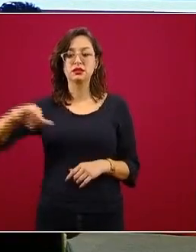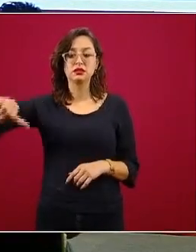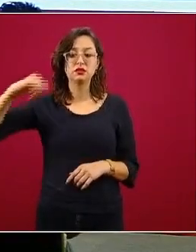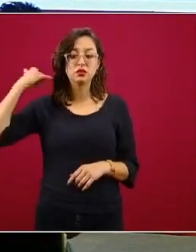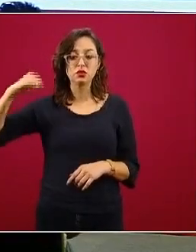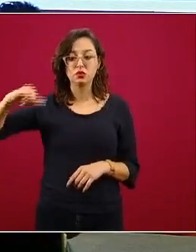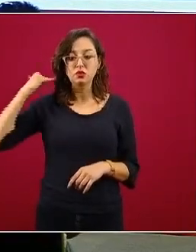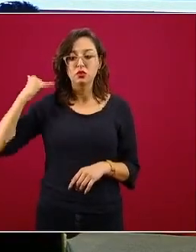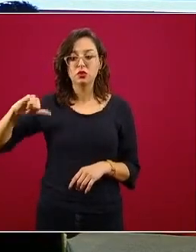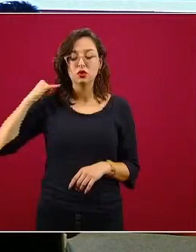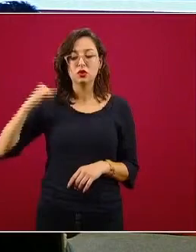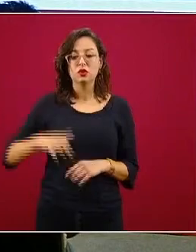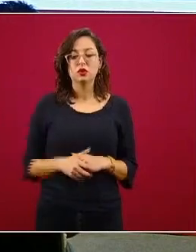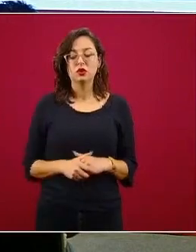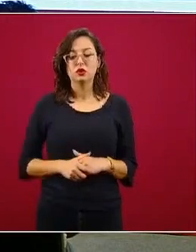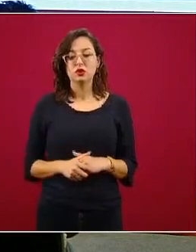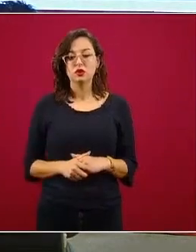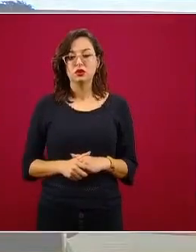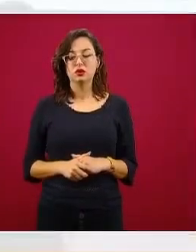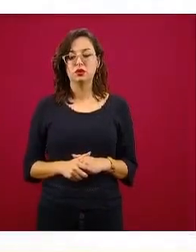Yucatán.